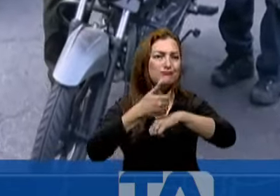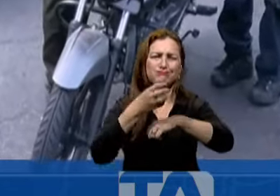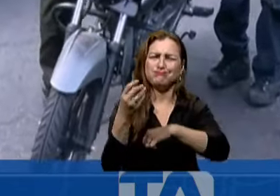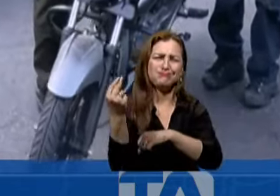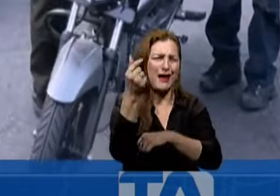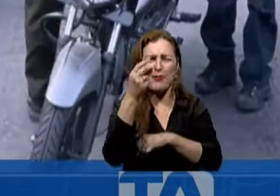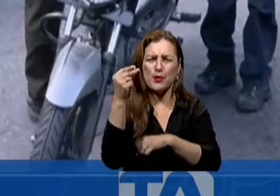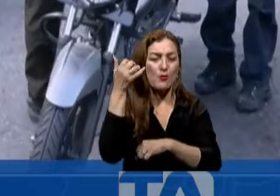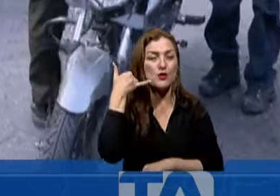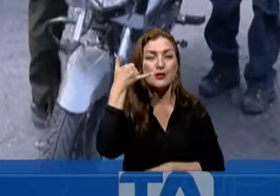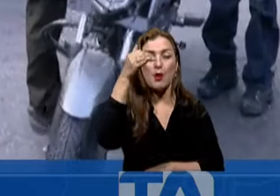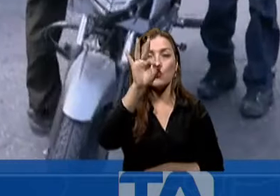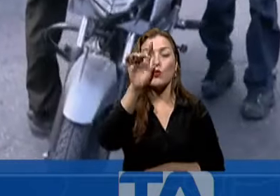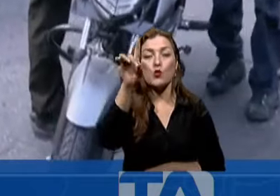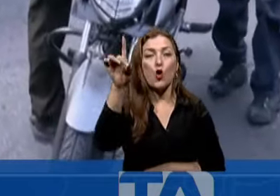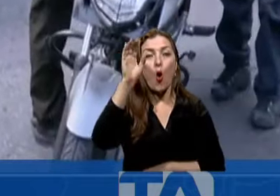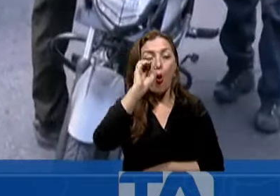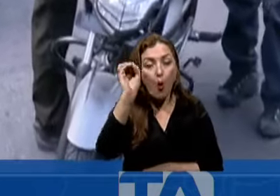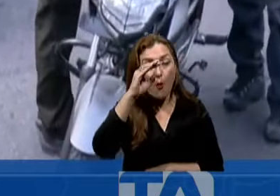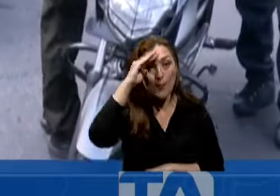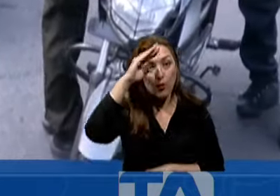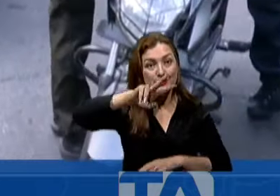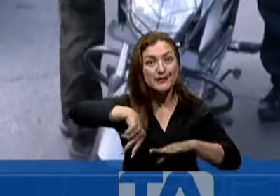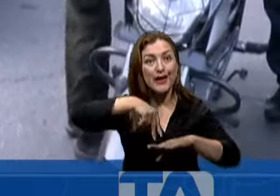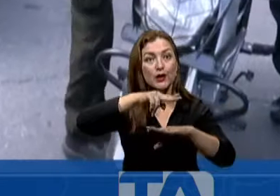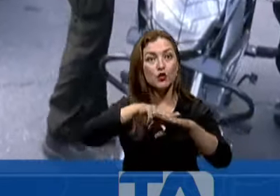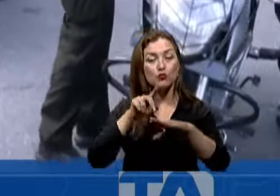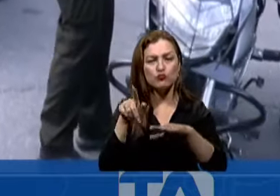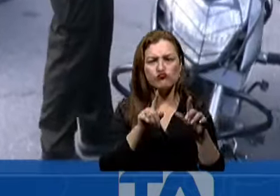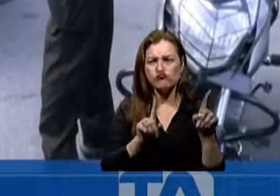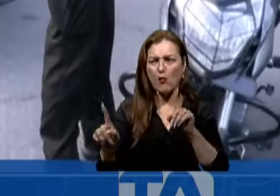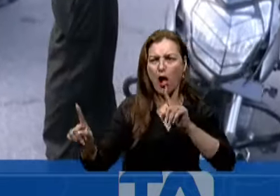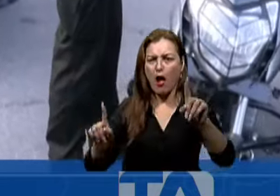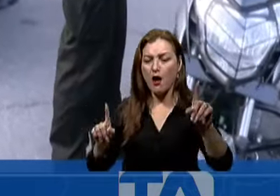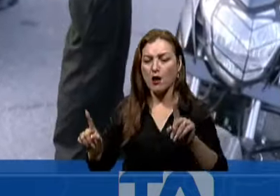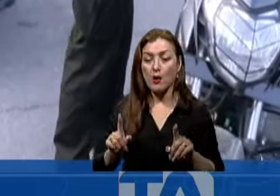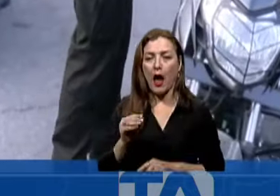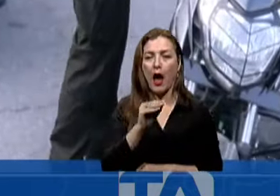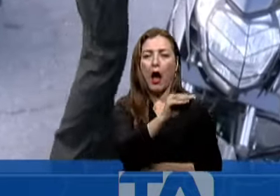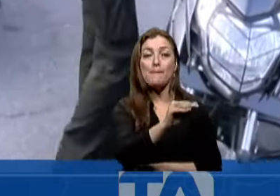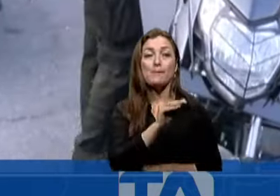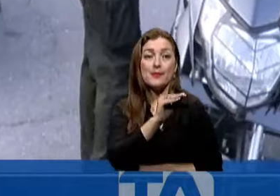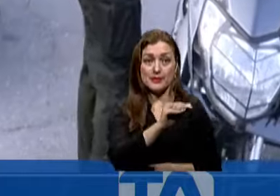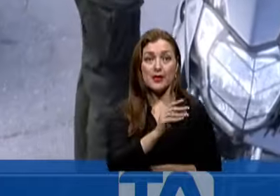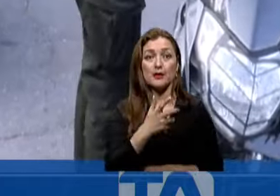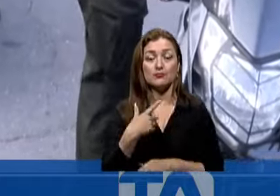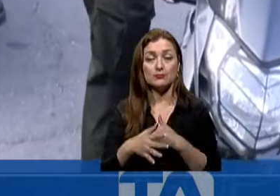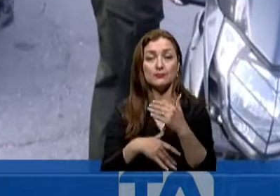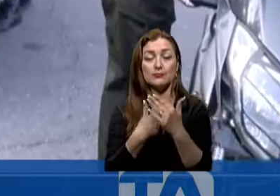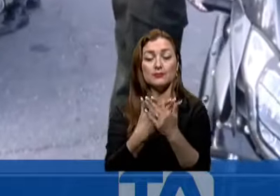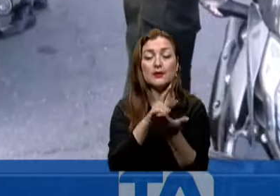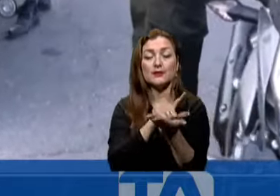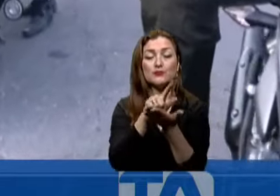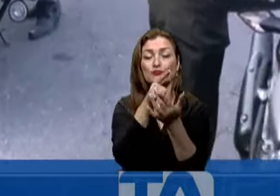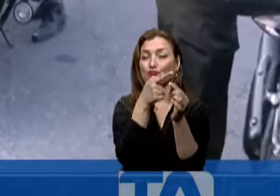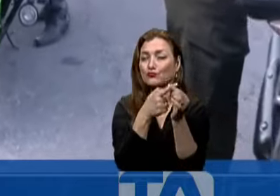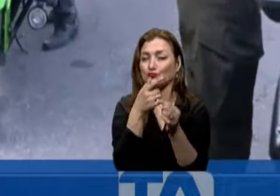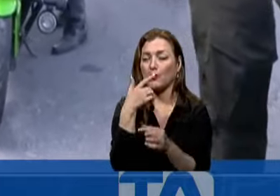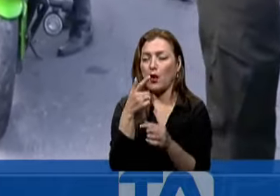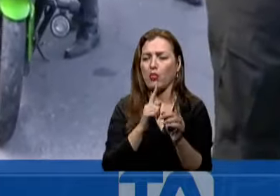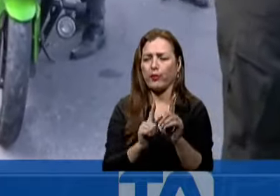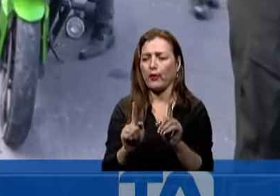o a su vez a la Policía Nacional, que como ven se encuentran desplegados varios uniformados en todo el distrito metropolitano